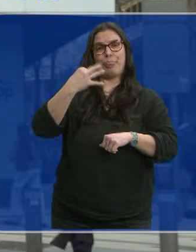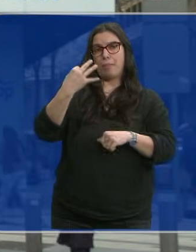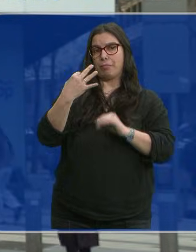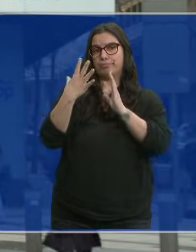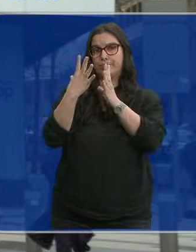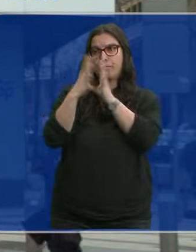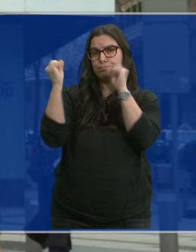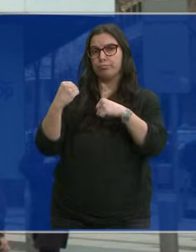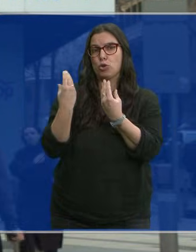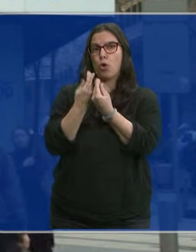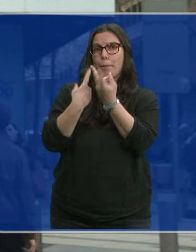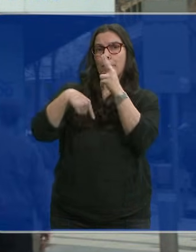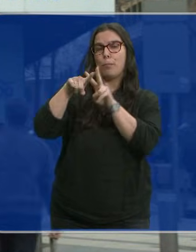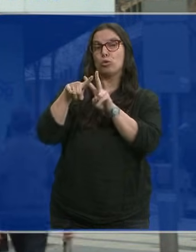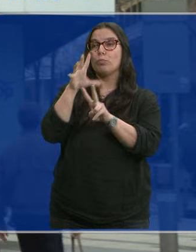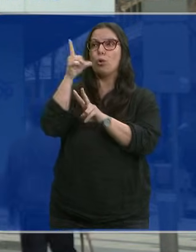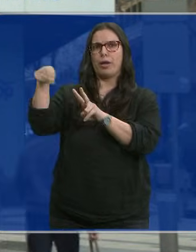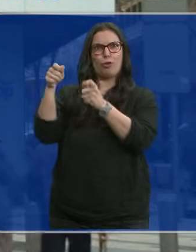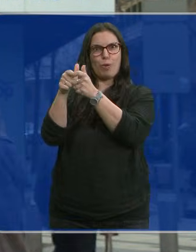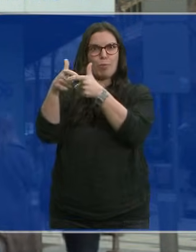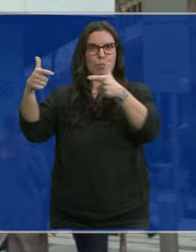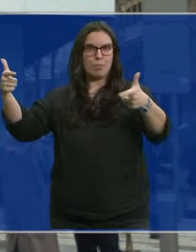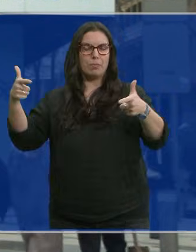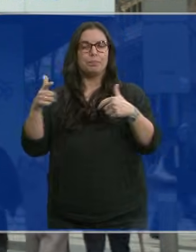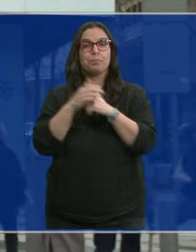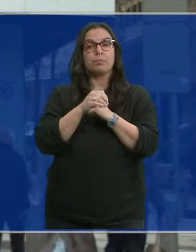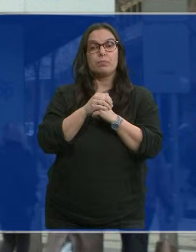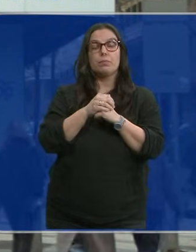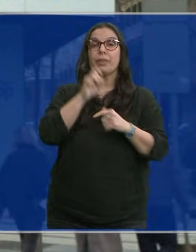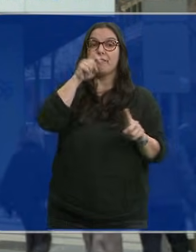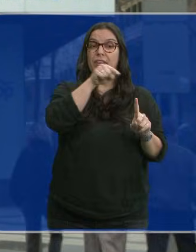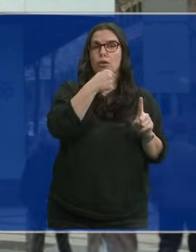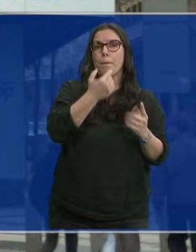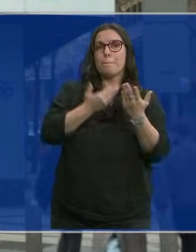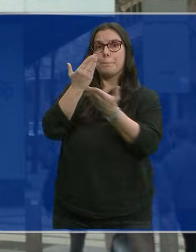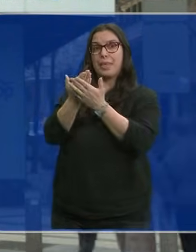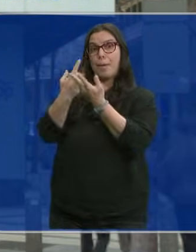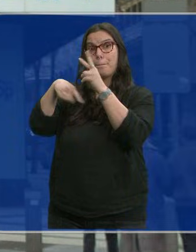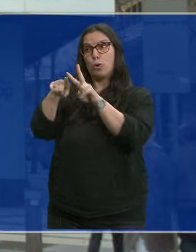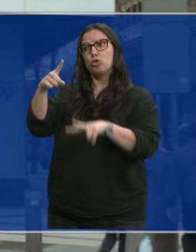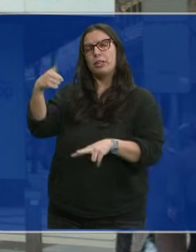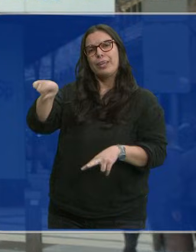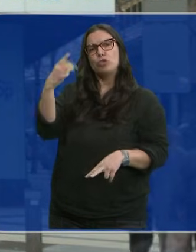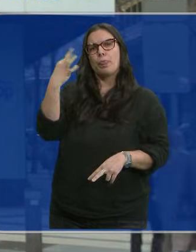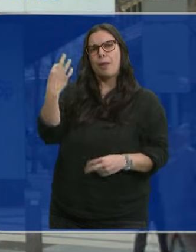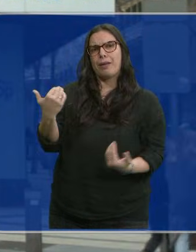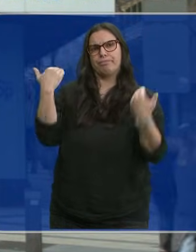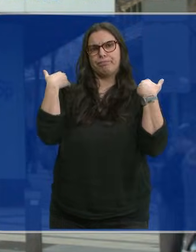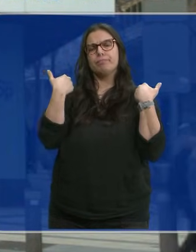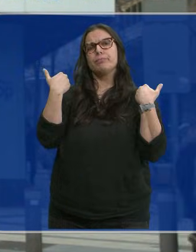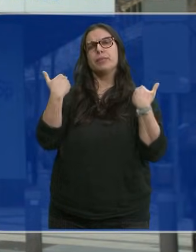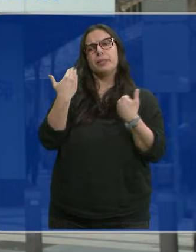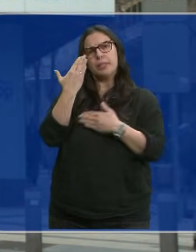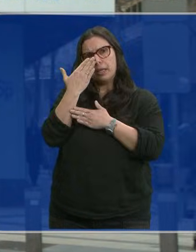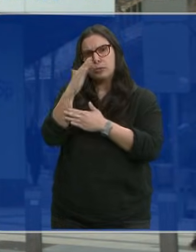poder gobernar en Aragón tras el ascenso de la formación de Santiago Abascal, a la que Alberto Núñez Feijóo le ha pedido que actúe con responsabilidad y